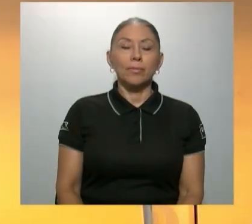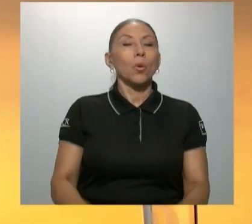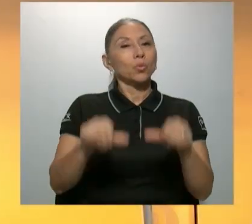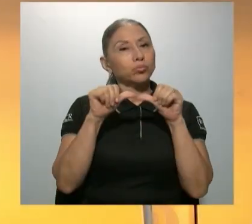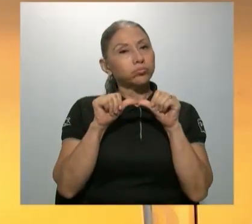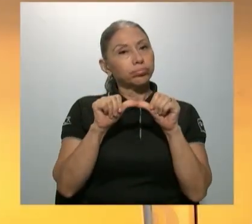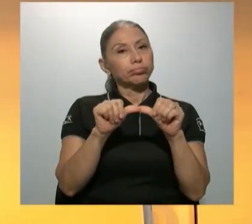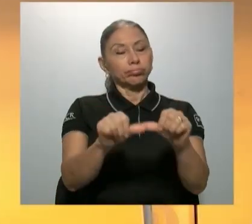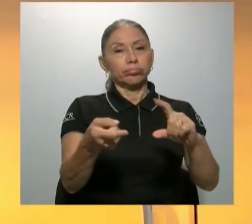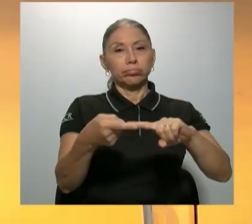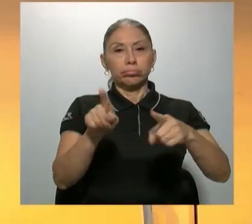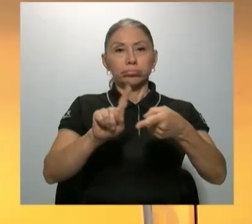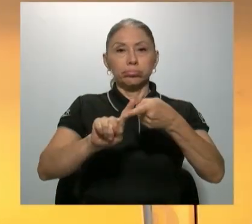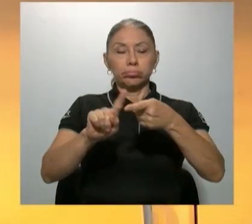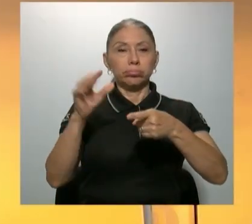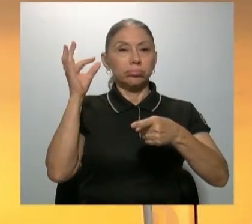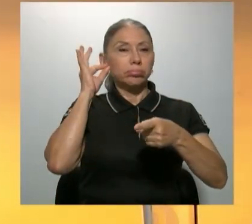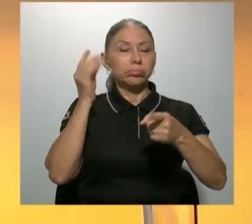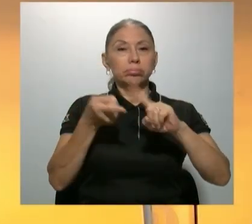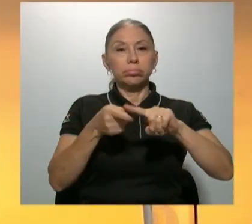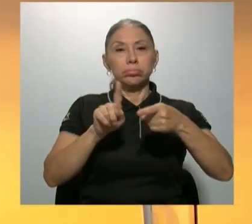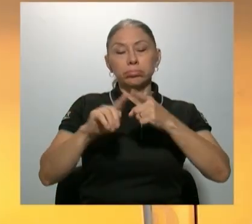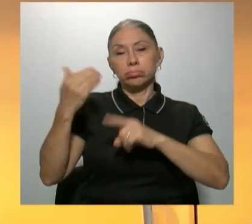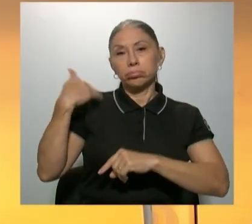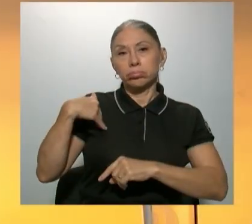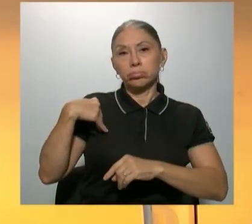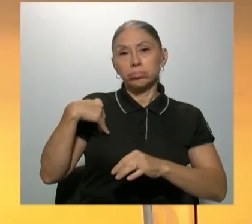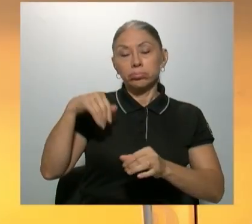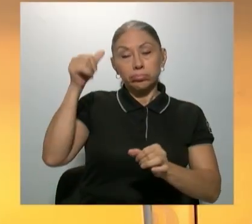Continuamos, amigas y amigos, recordando